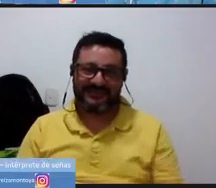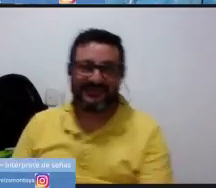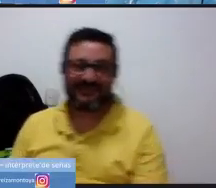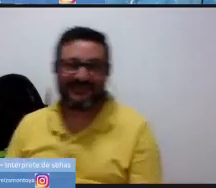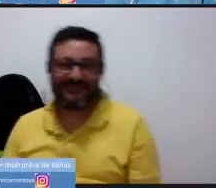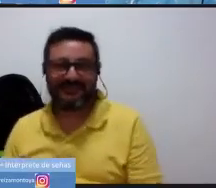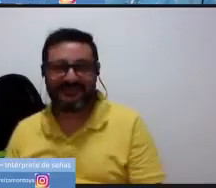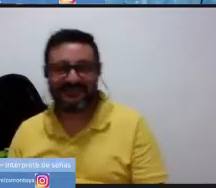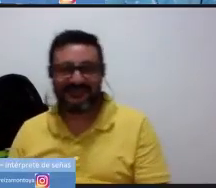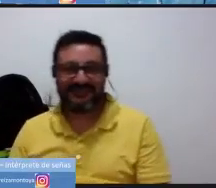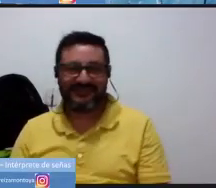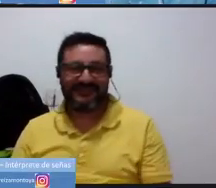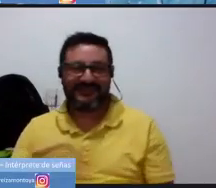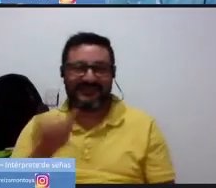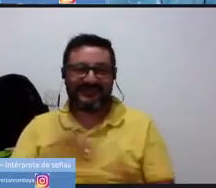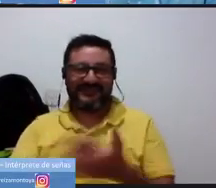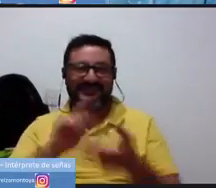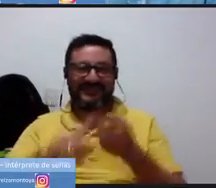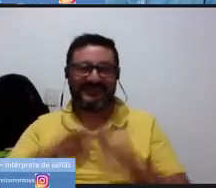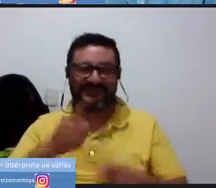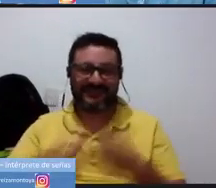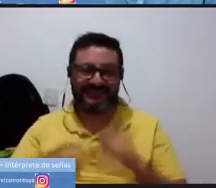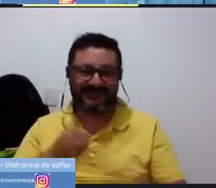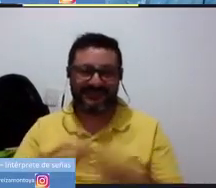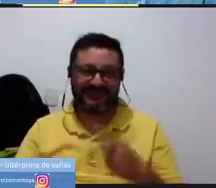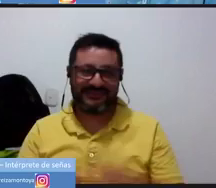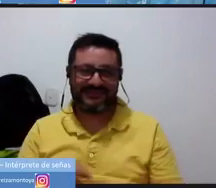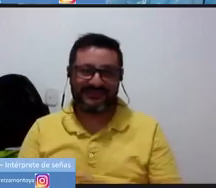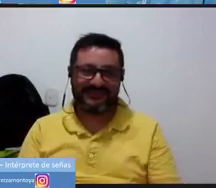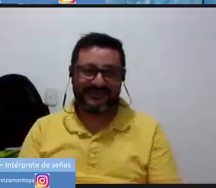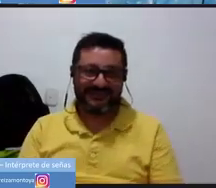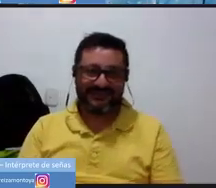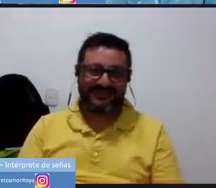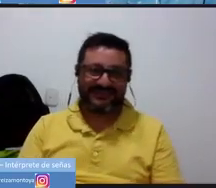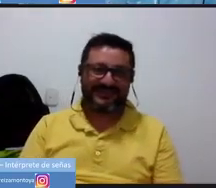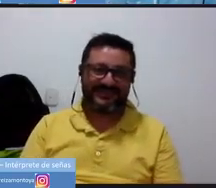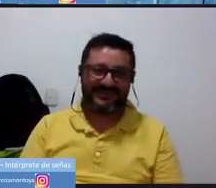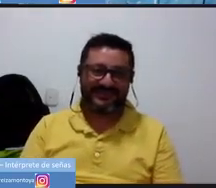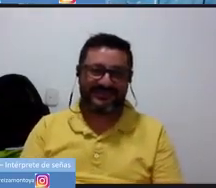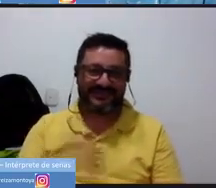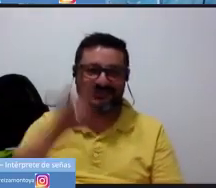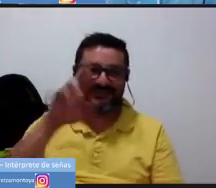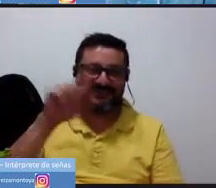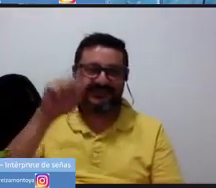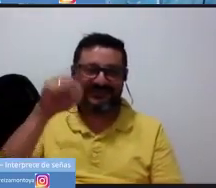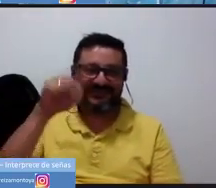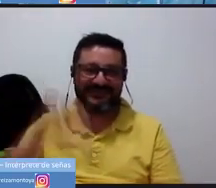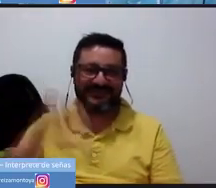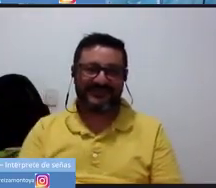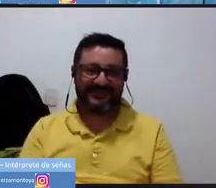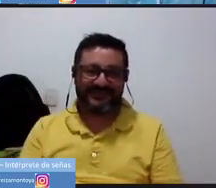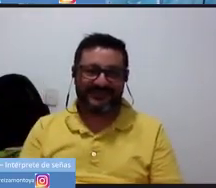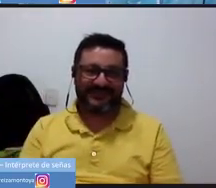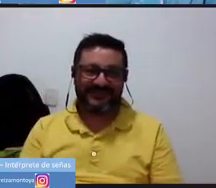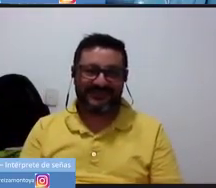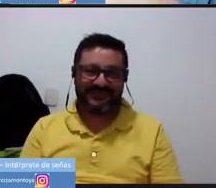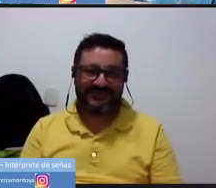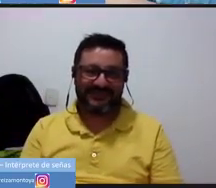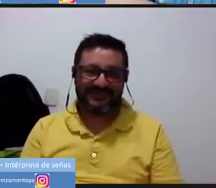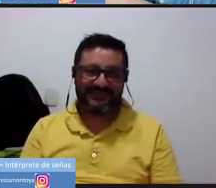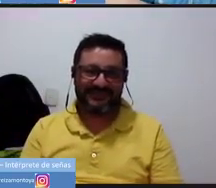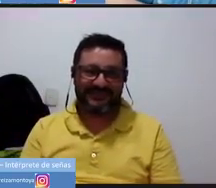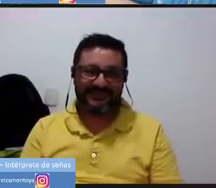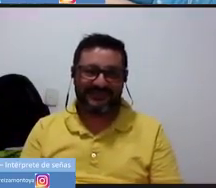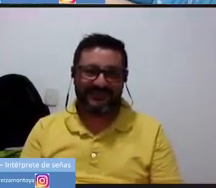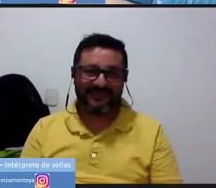tatuador que es muy amigo de Juan Gurán. Y Hace fueron que se atravesaron como todo Londres para ir a Sí, no, tatuarse